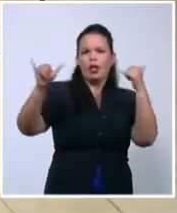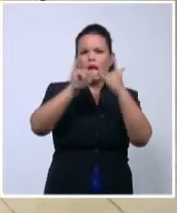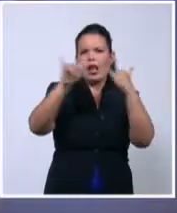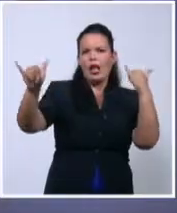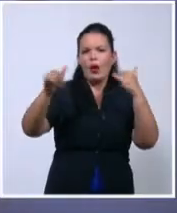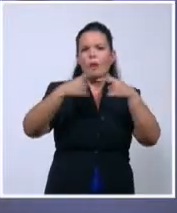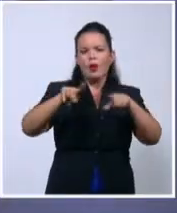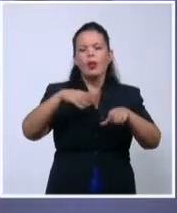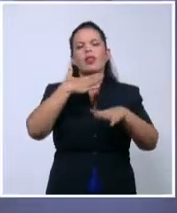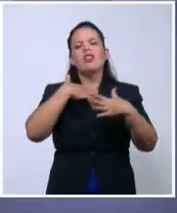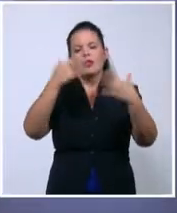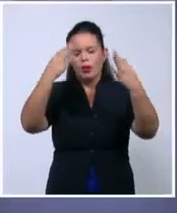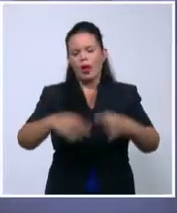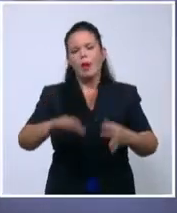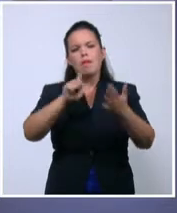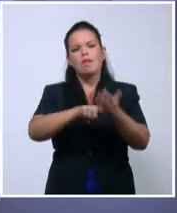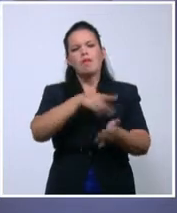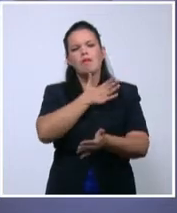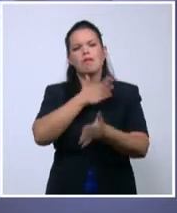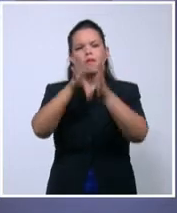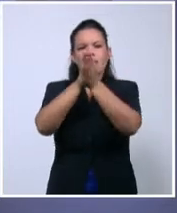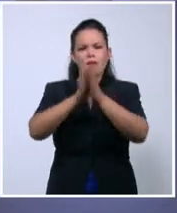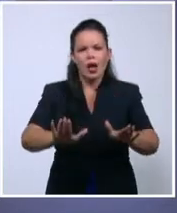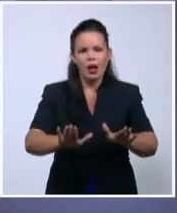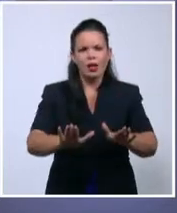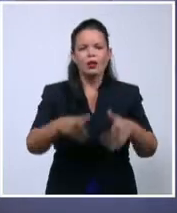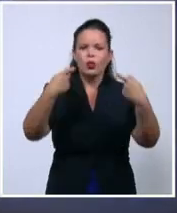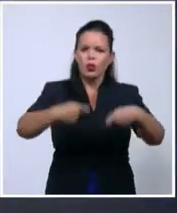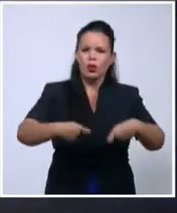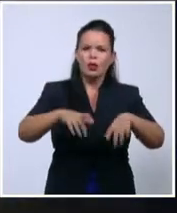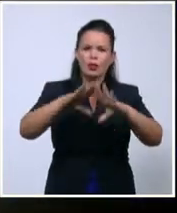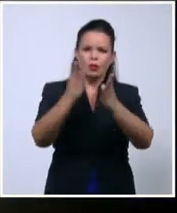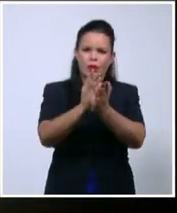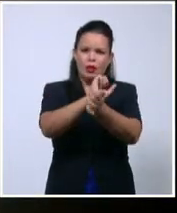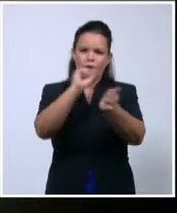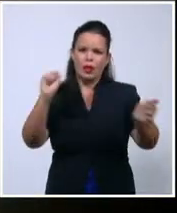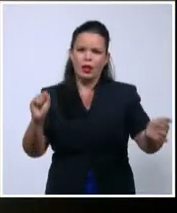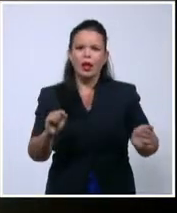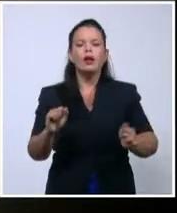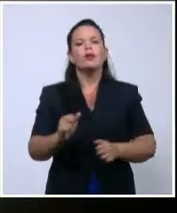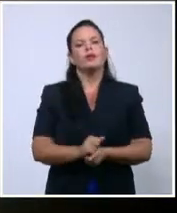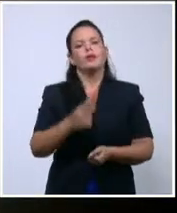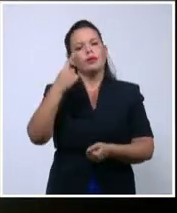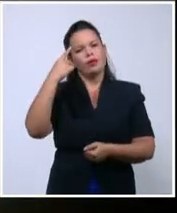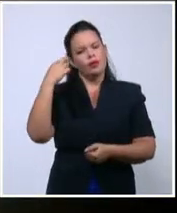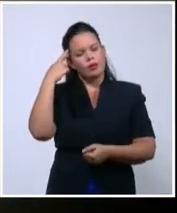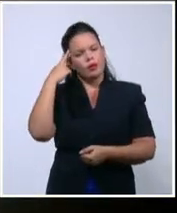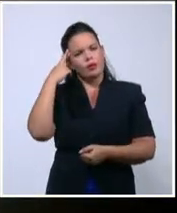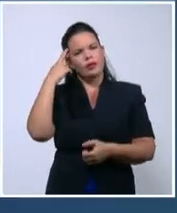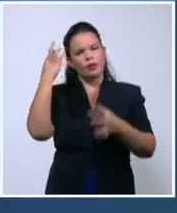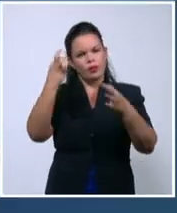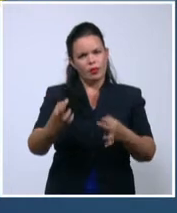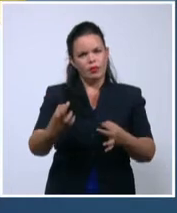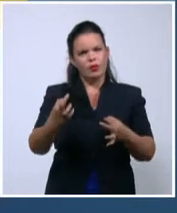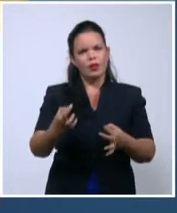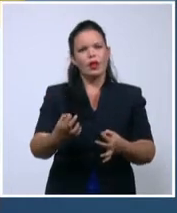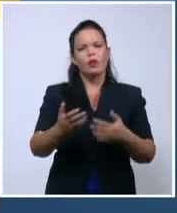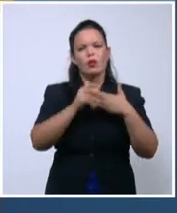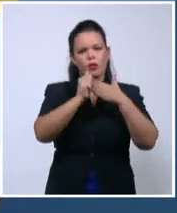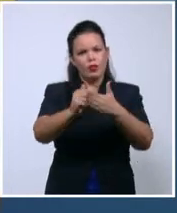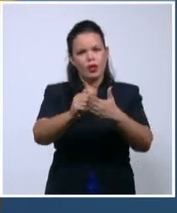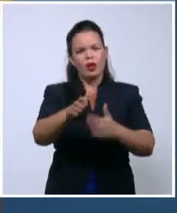y justicia, legados por el rey Norodom Sihanouk y el líder histórico de la Revolución Cubana, Fidel Castro. El